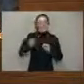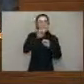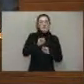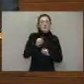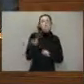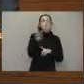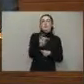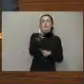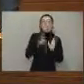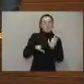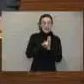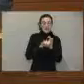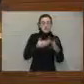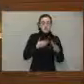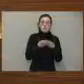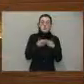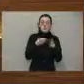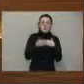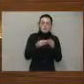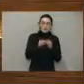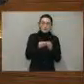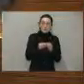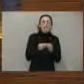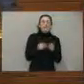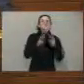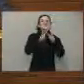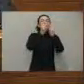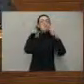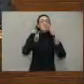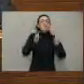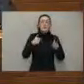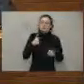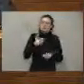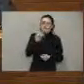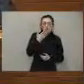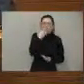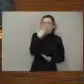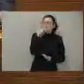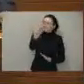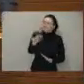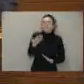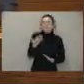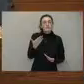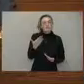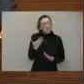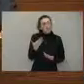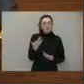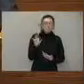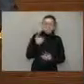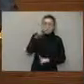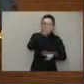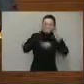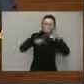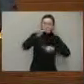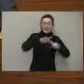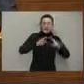proposición no de ley de mi grupo en un asunto que he de confesarles que me resulta complejo y espero tratar